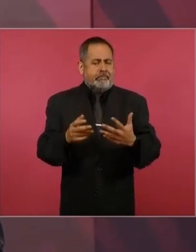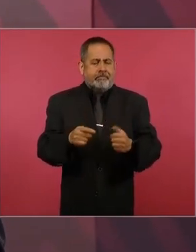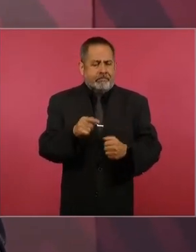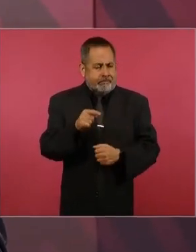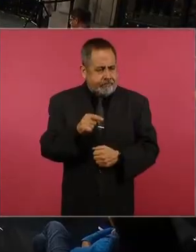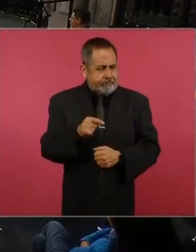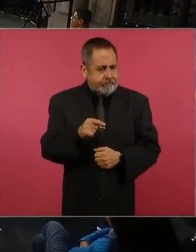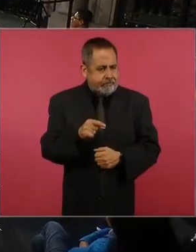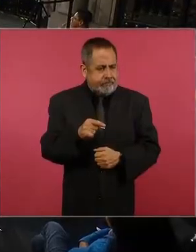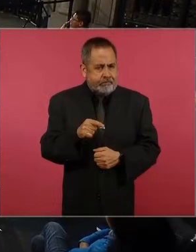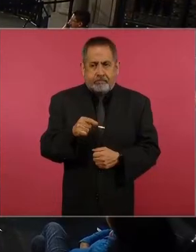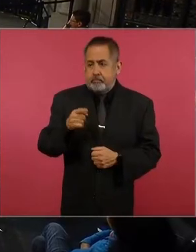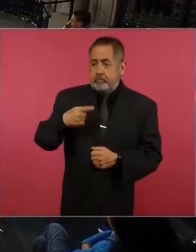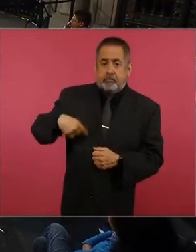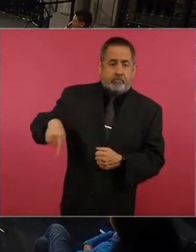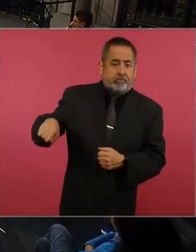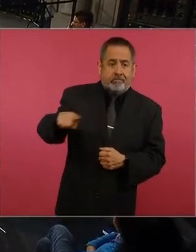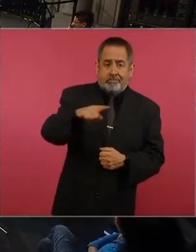completamente